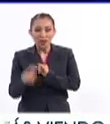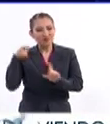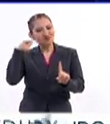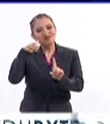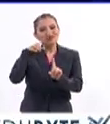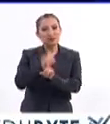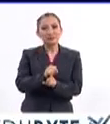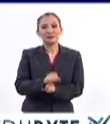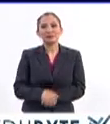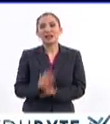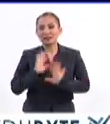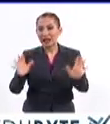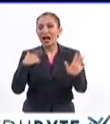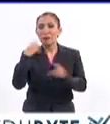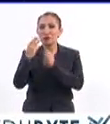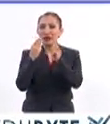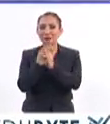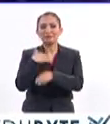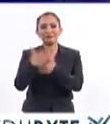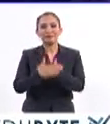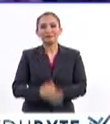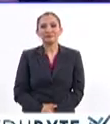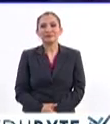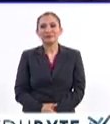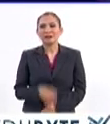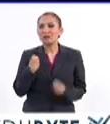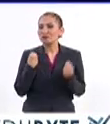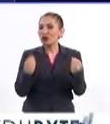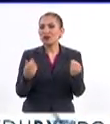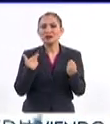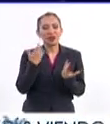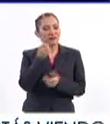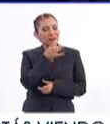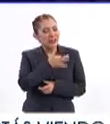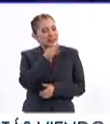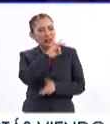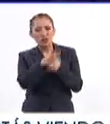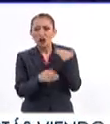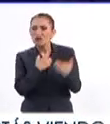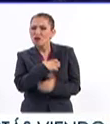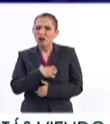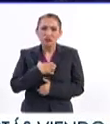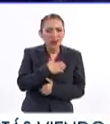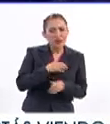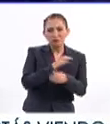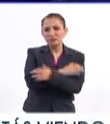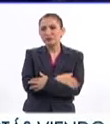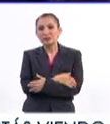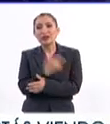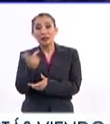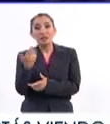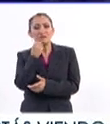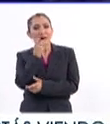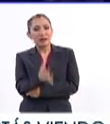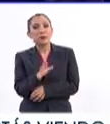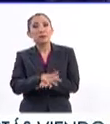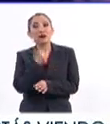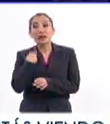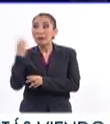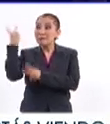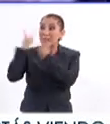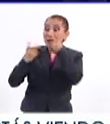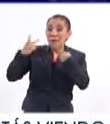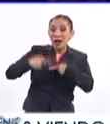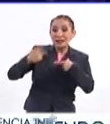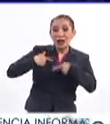logró el objetivo y ya estamos en el Mundial. Fue mucha celebración entre todos, la verdad es que todos nos estábamos abrazando y estaba muy padre porque bajaba la